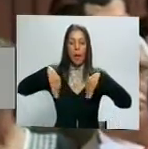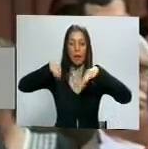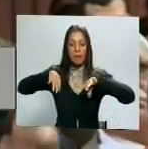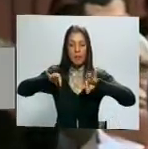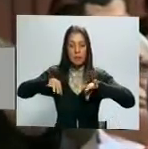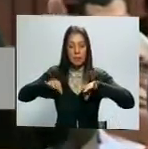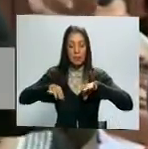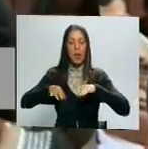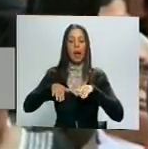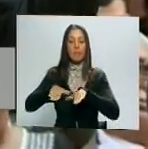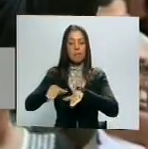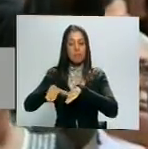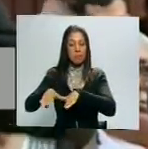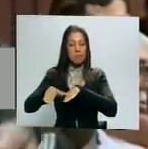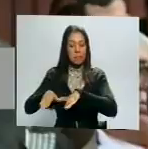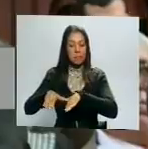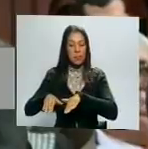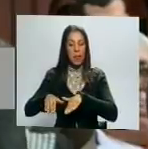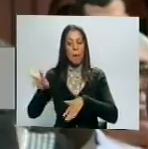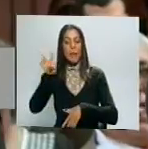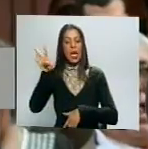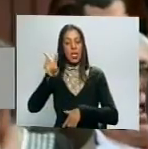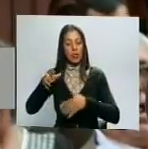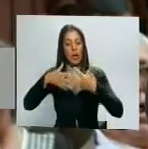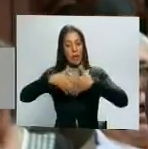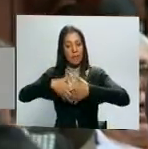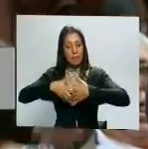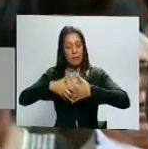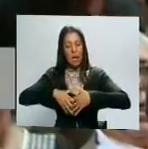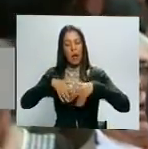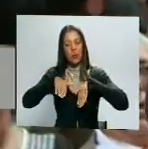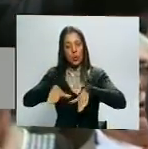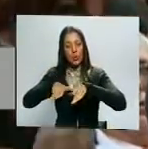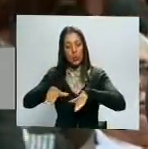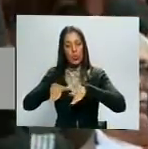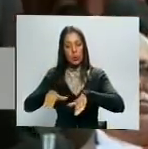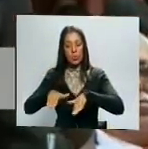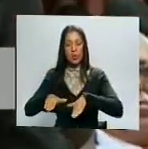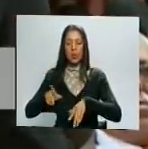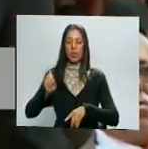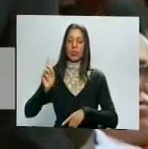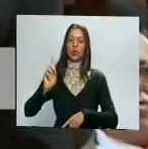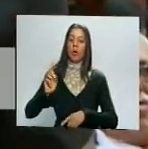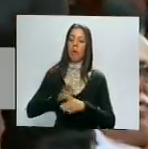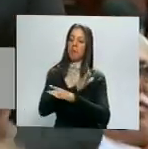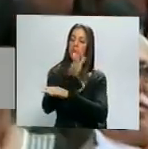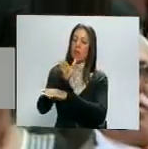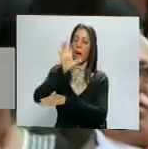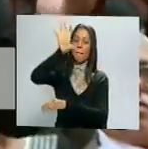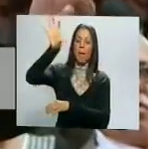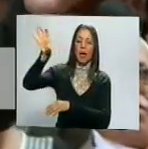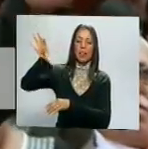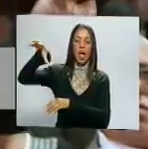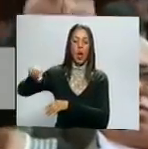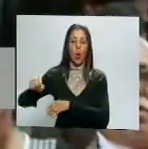momento de que la producción sea nacional, de que no tengamos incluso que ir a buscar nada al extranjero, de que todo lo que necesitemos